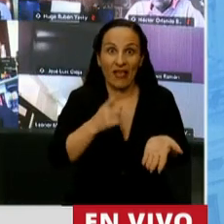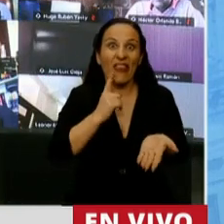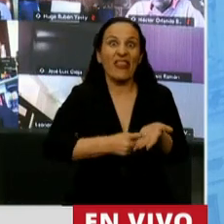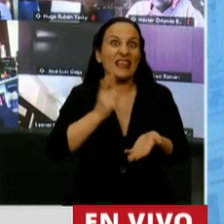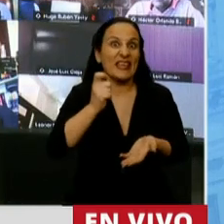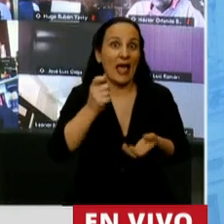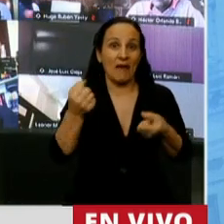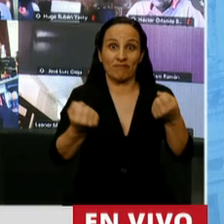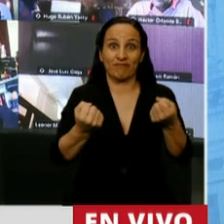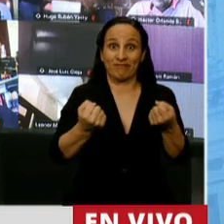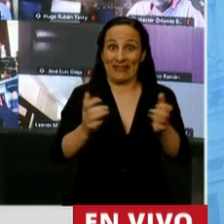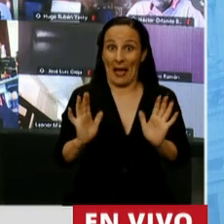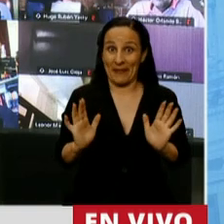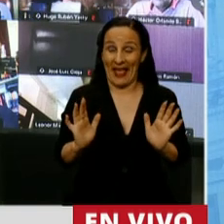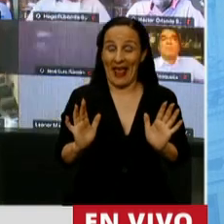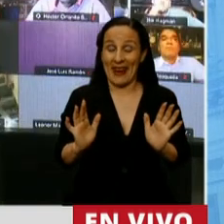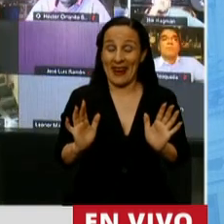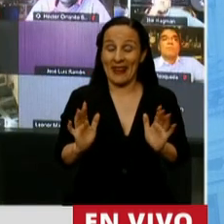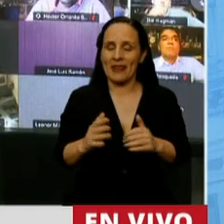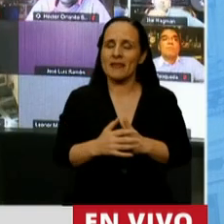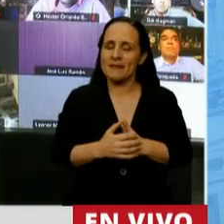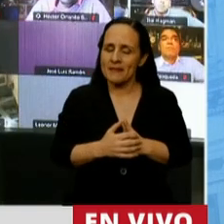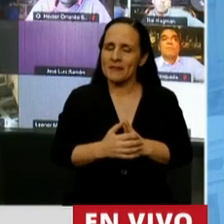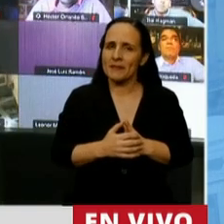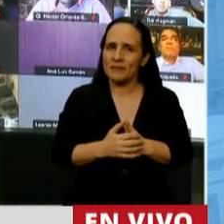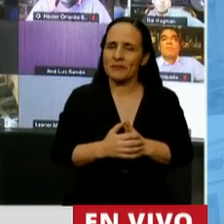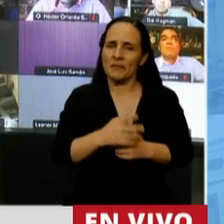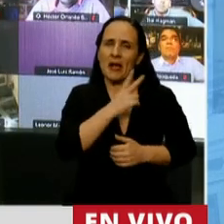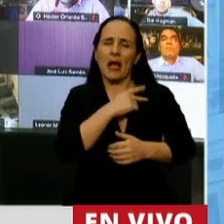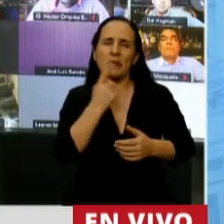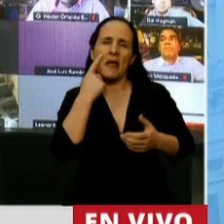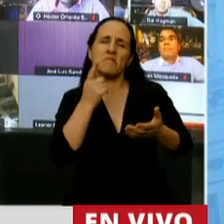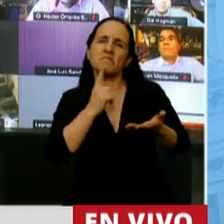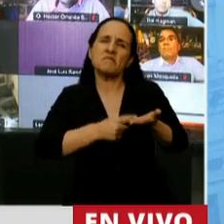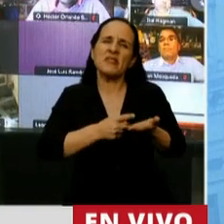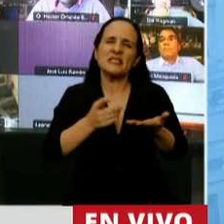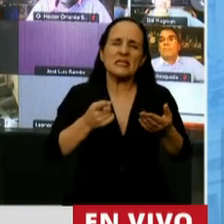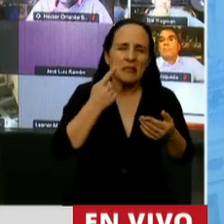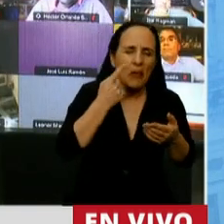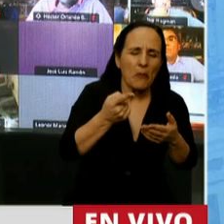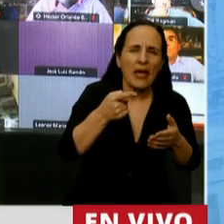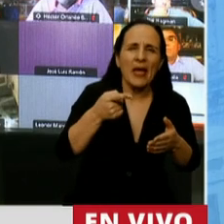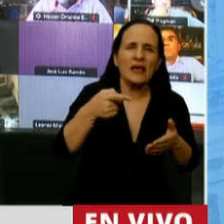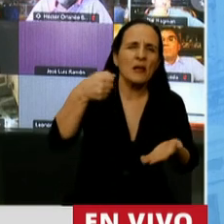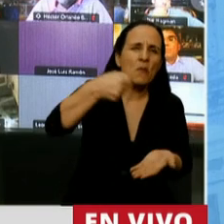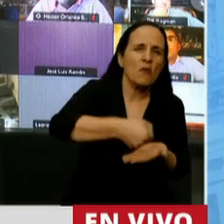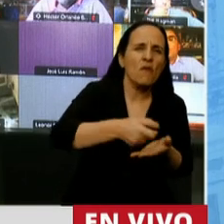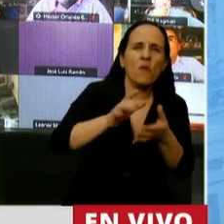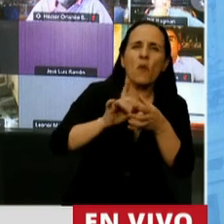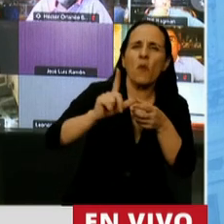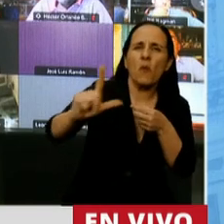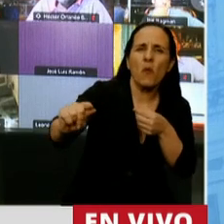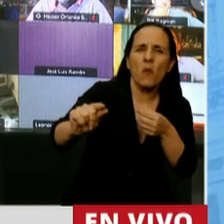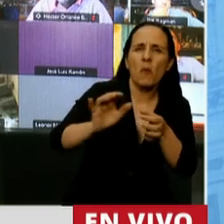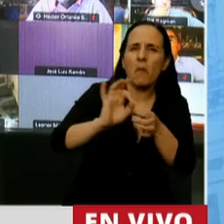capitán y toma en cuenta las profundidades de cascos hundidos la distancia con la costa